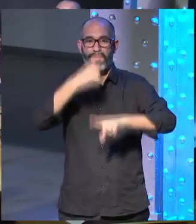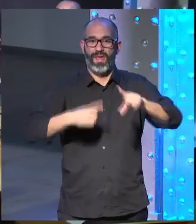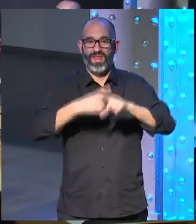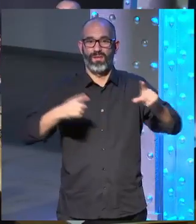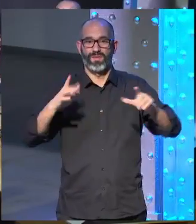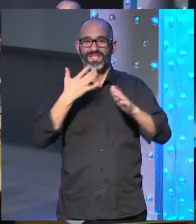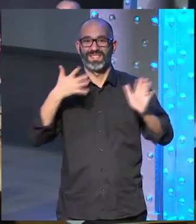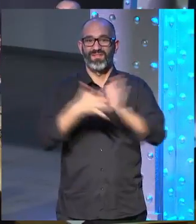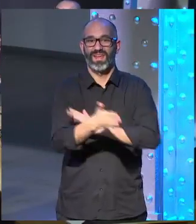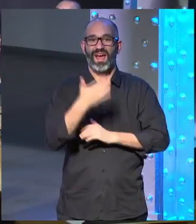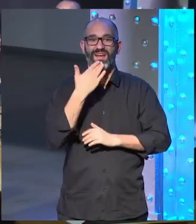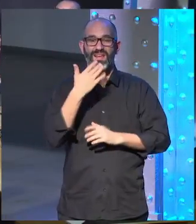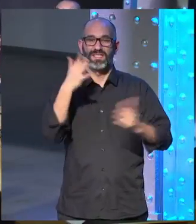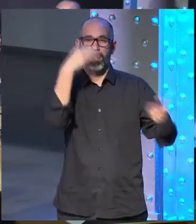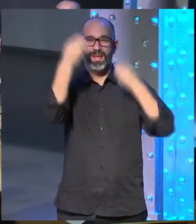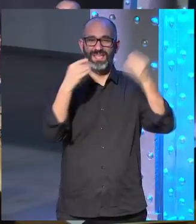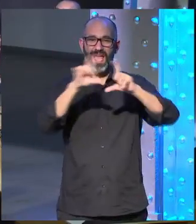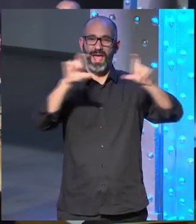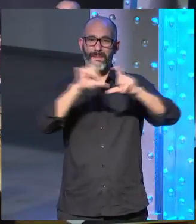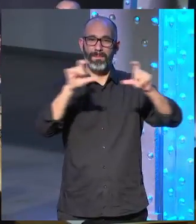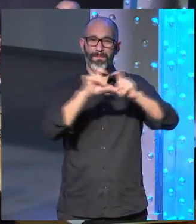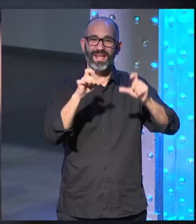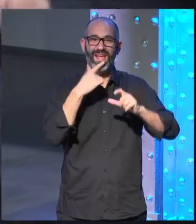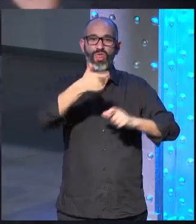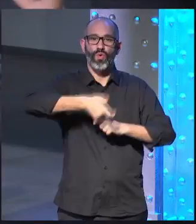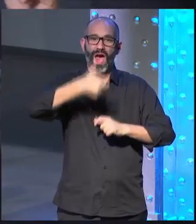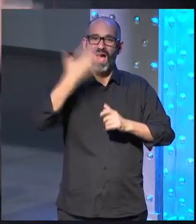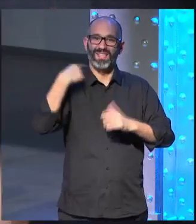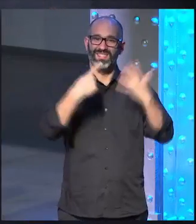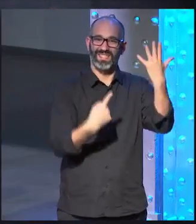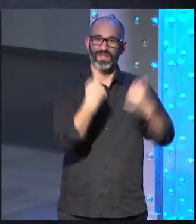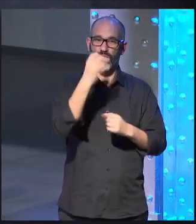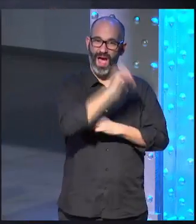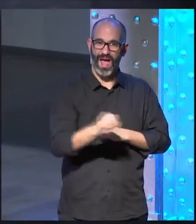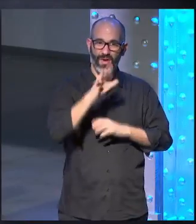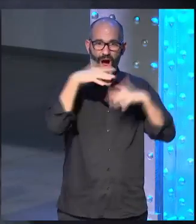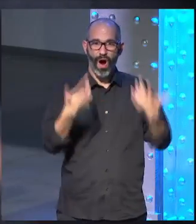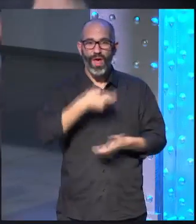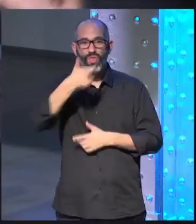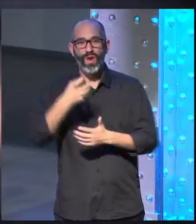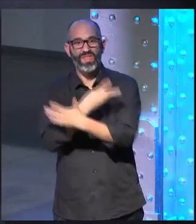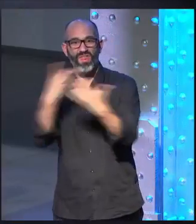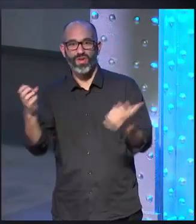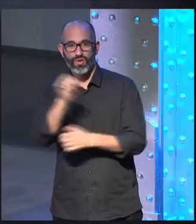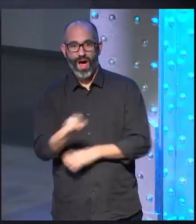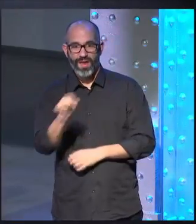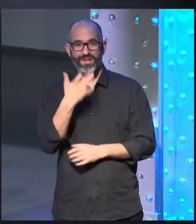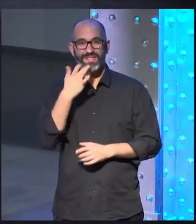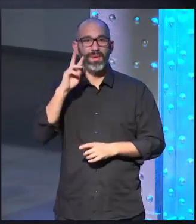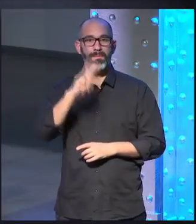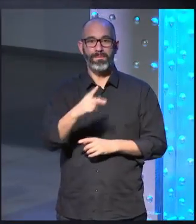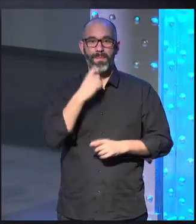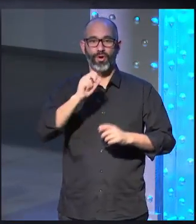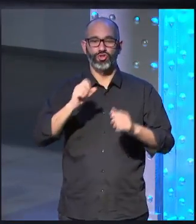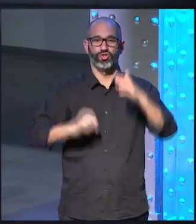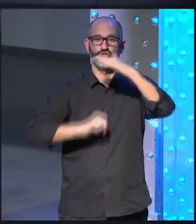61 años de edad media a los 18 años de edad media de las empresas. Si vemos las empresas que están en el top 20 a nivel mundial,